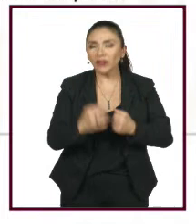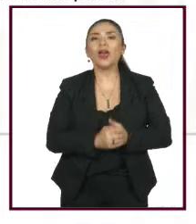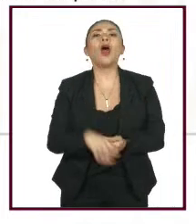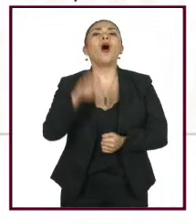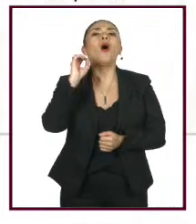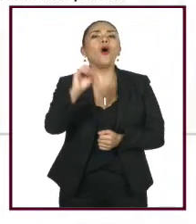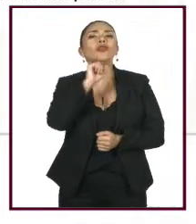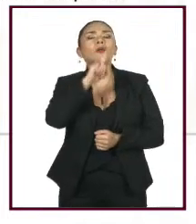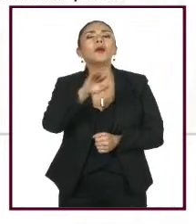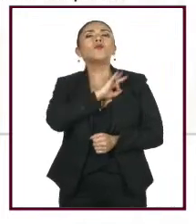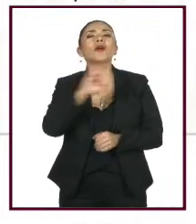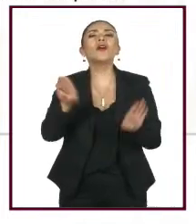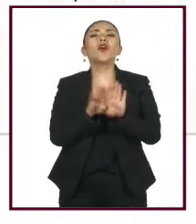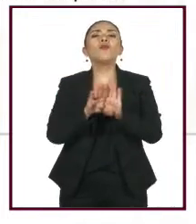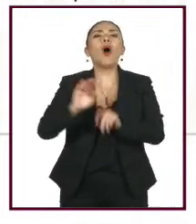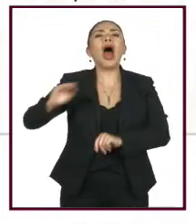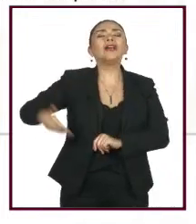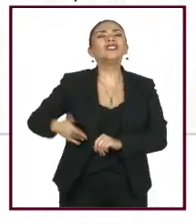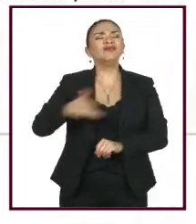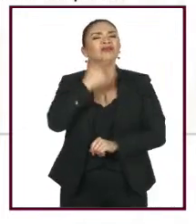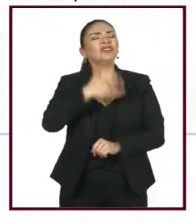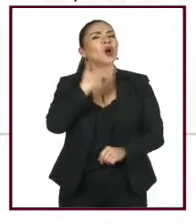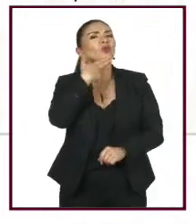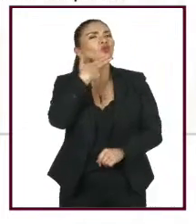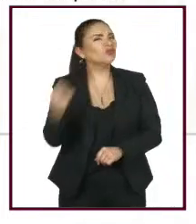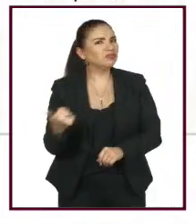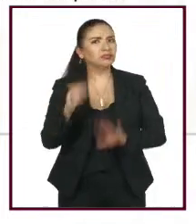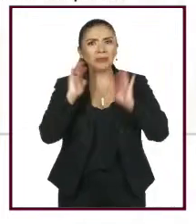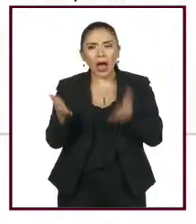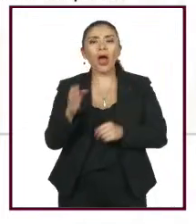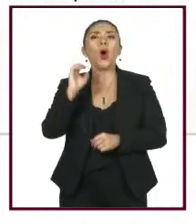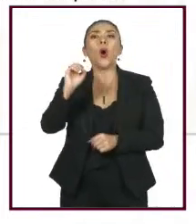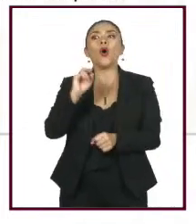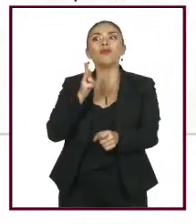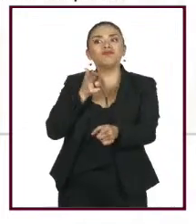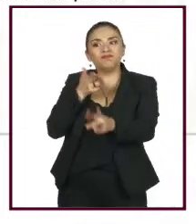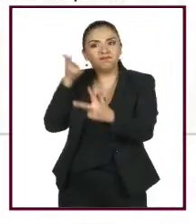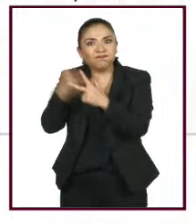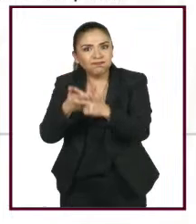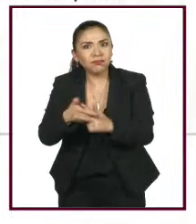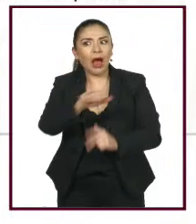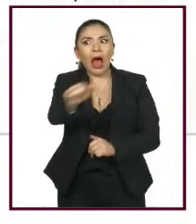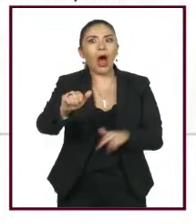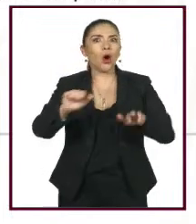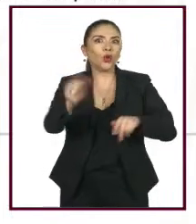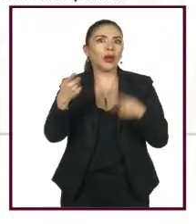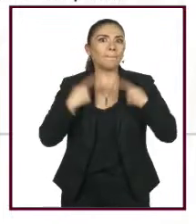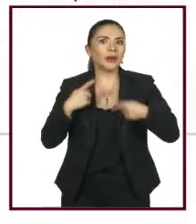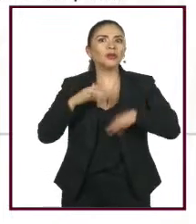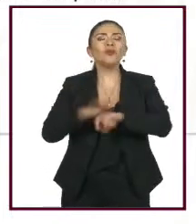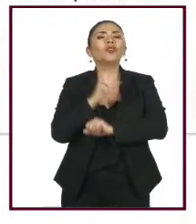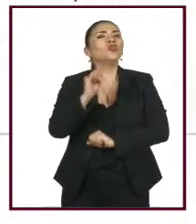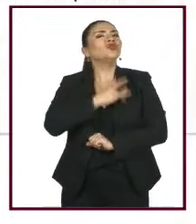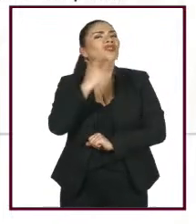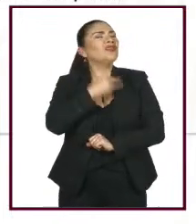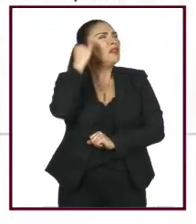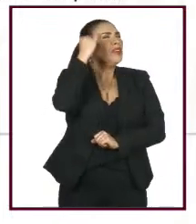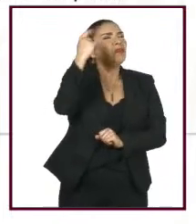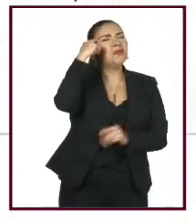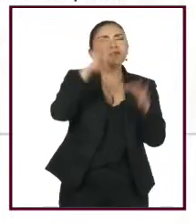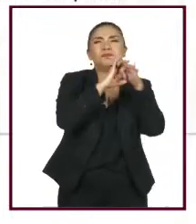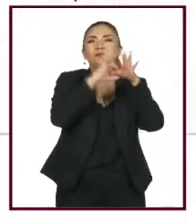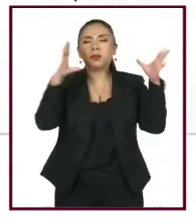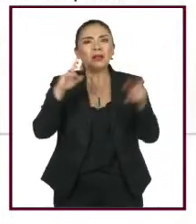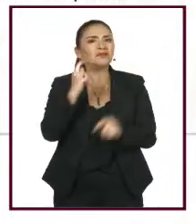hiperreflexia también, accidentes, suicidio también, ¿no? Homicidios por esta alteración en la percepción del tiempo y